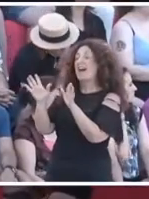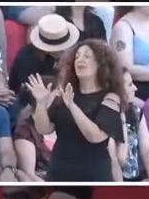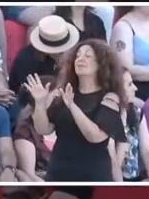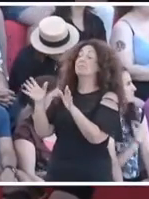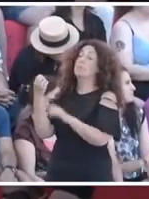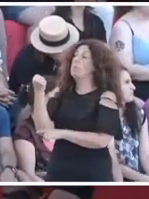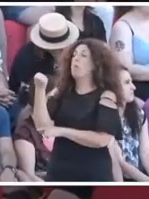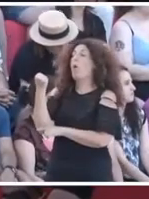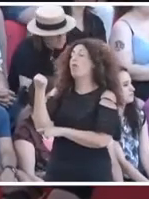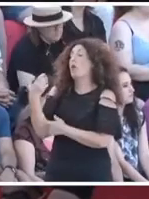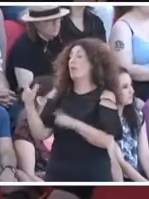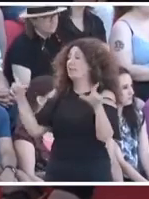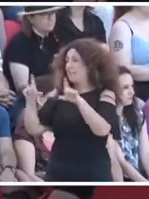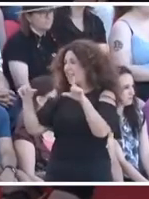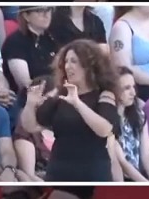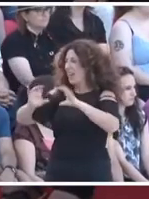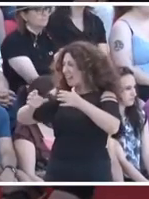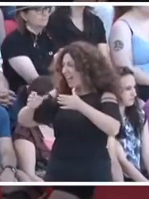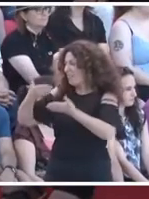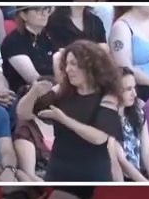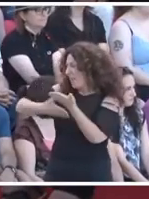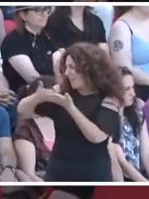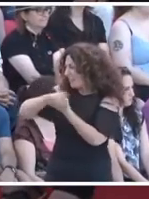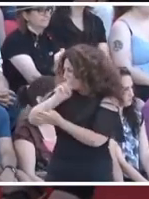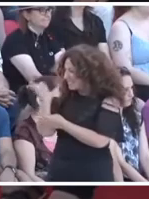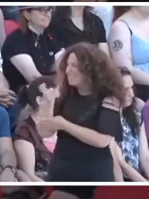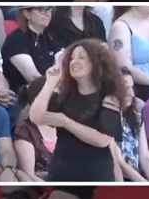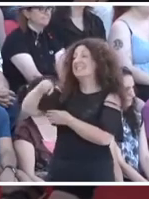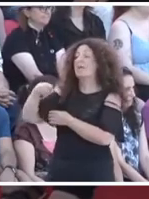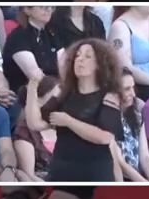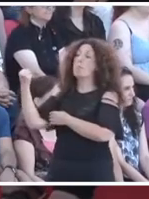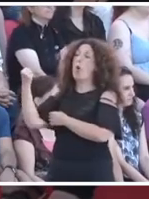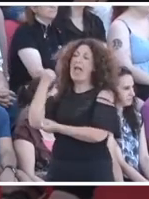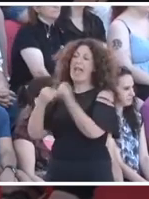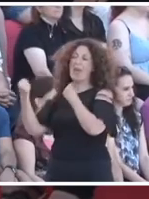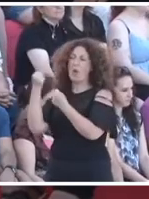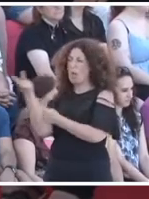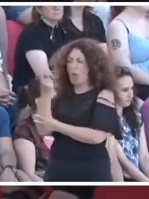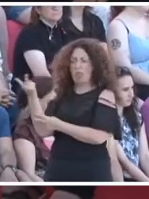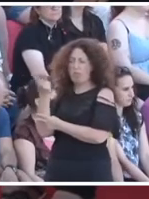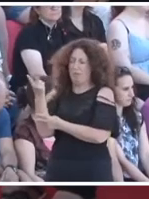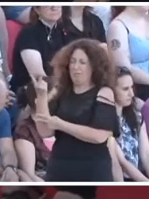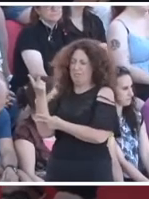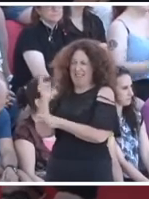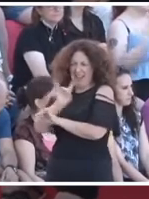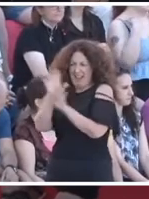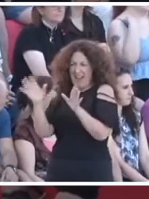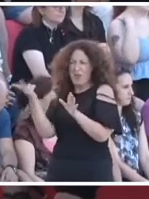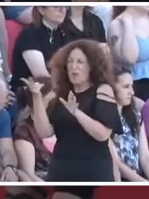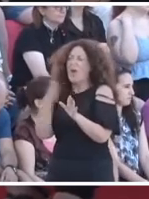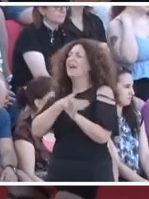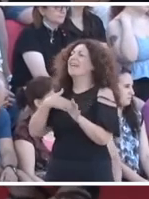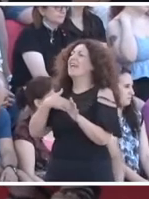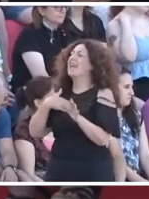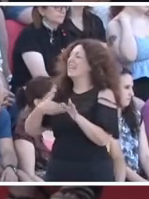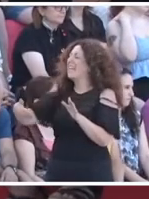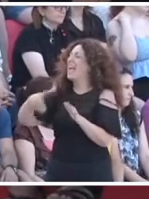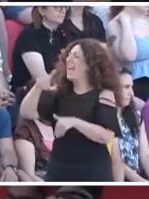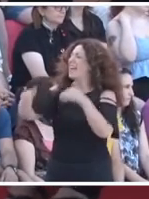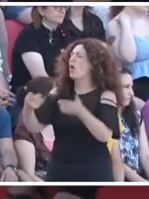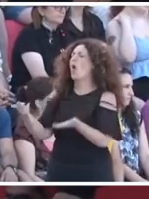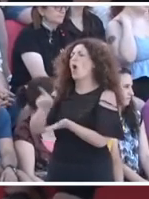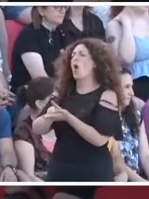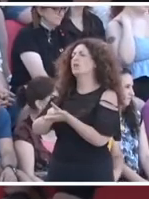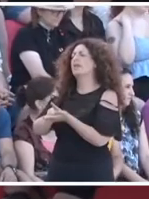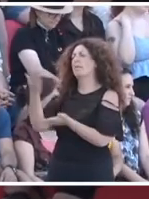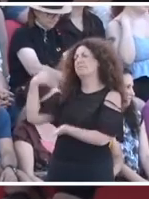mediático, el poder económico, quiere que estas elecciones generales sean una restauración del